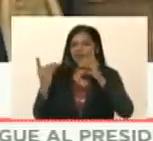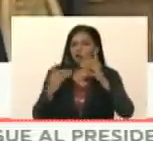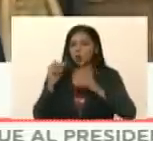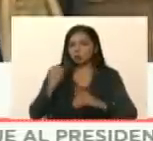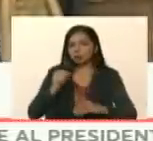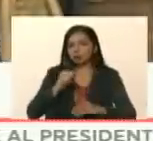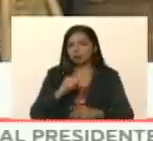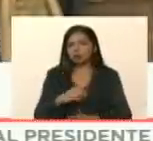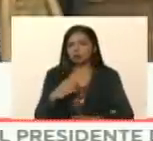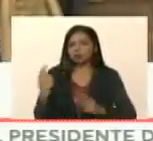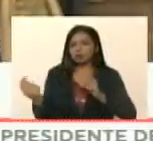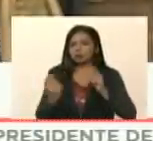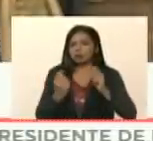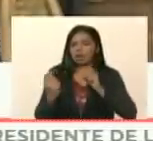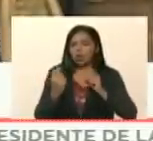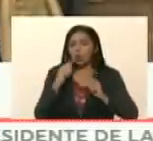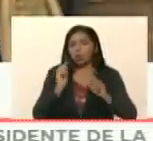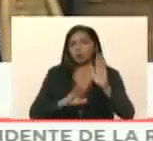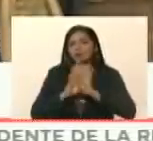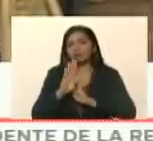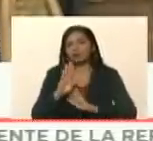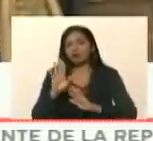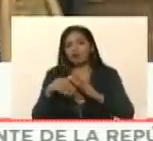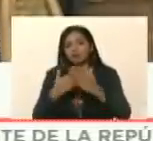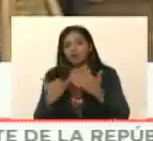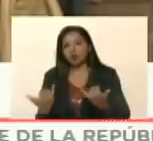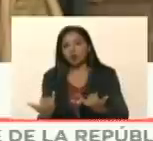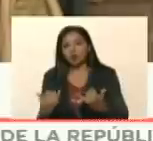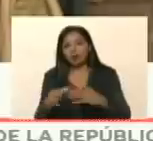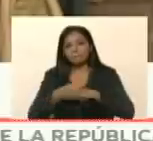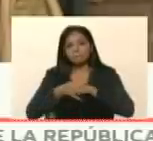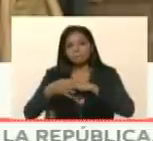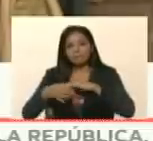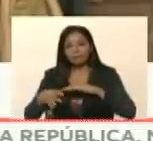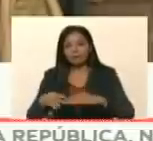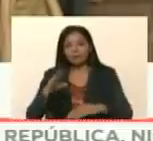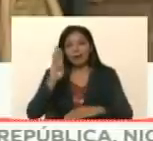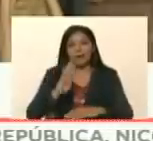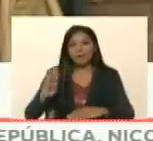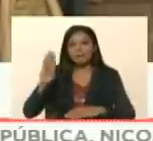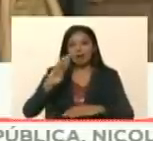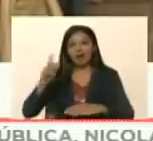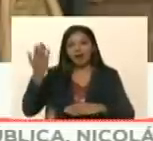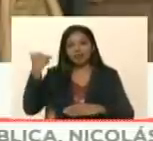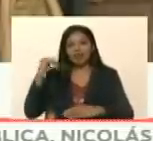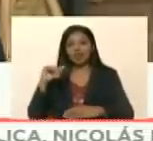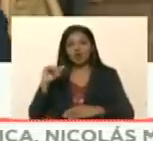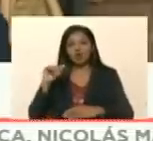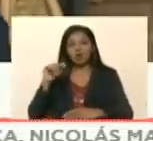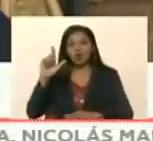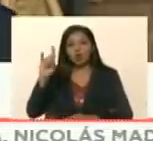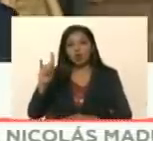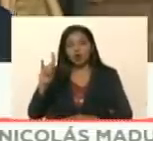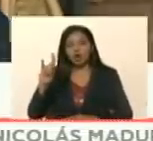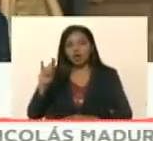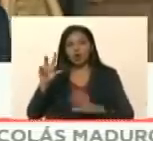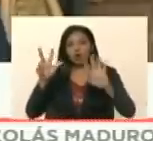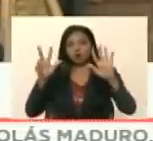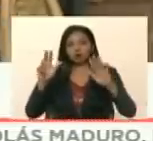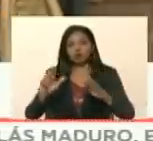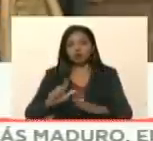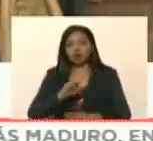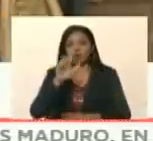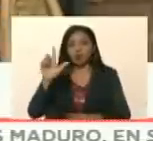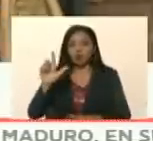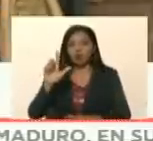Los diálogos que se desarrollan en la isla de Barbados a partir de ayer lunes, 8 de julio, estuve informándole